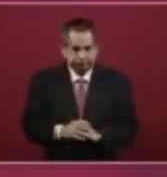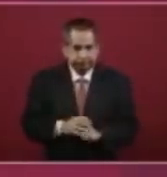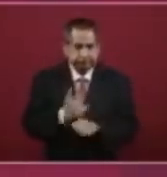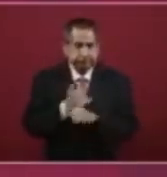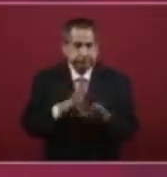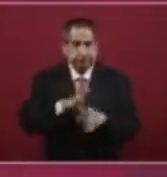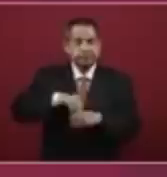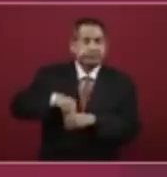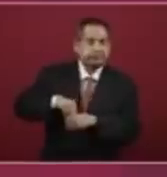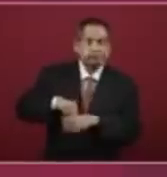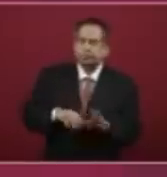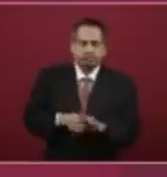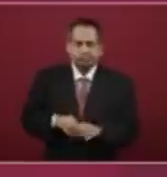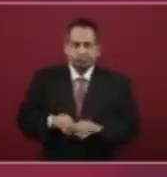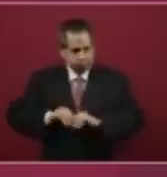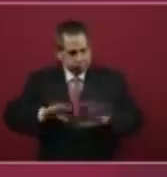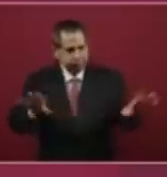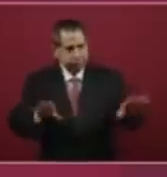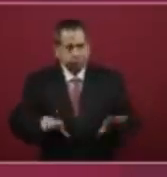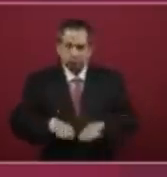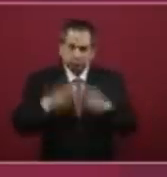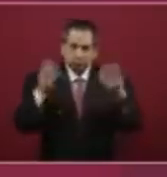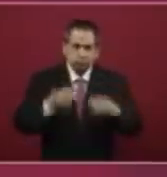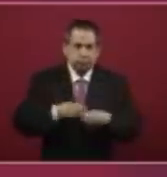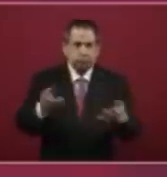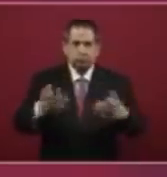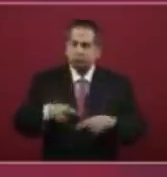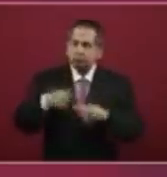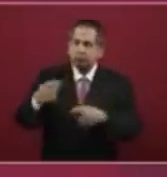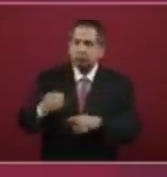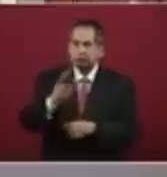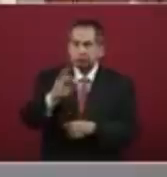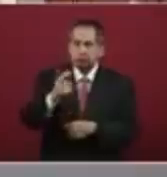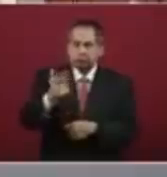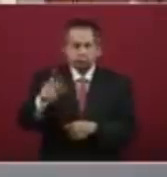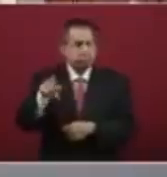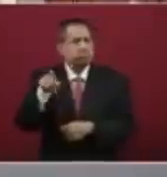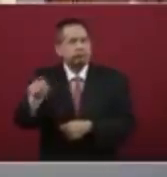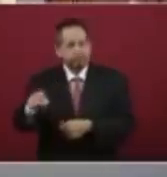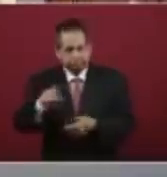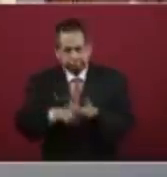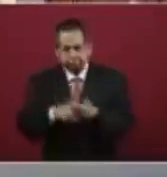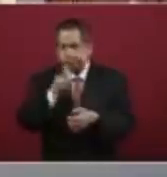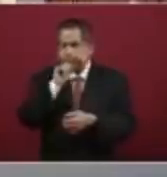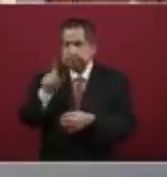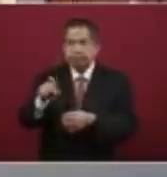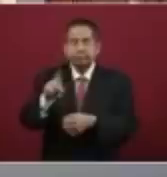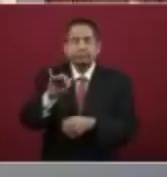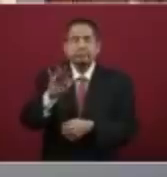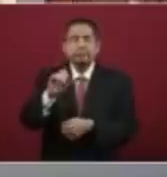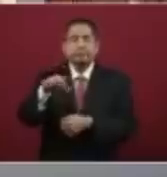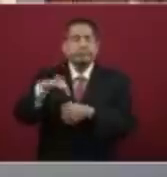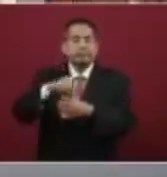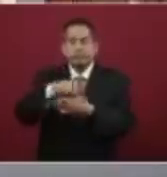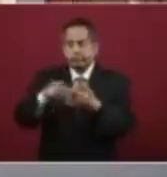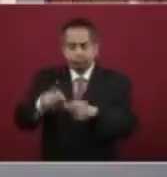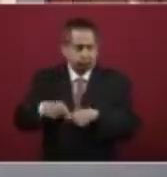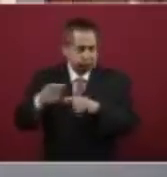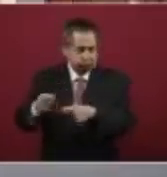información que deba de conocer la Fiscalía General y la Fiscalía Electoral en el caso que se